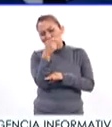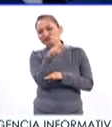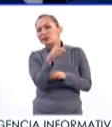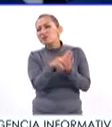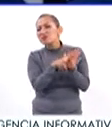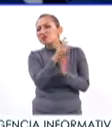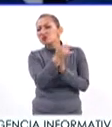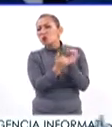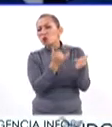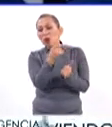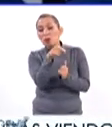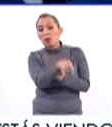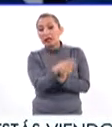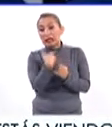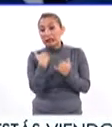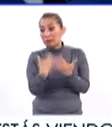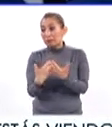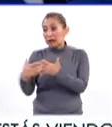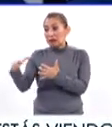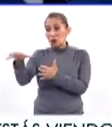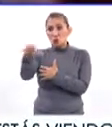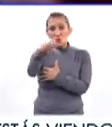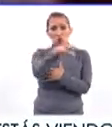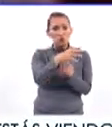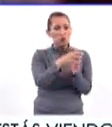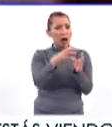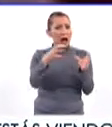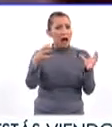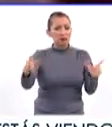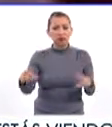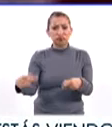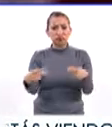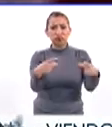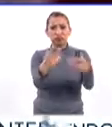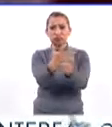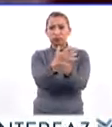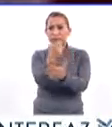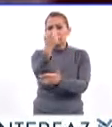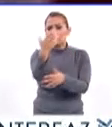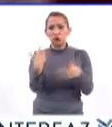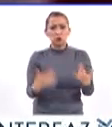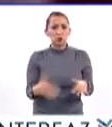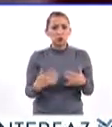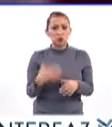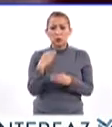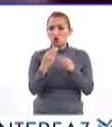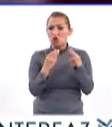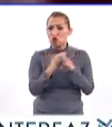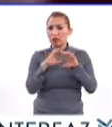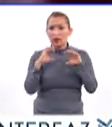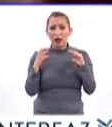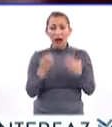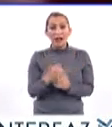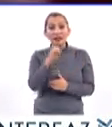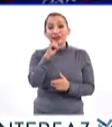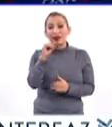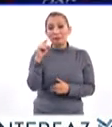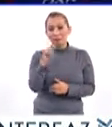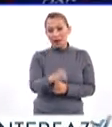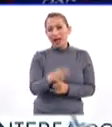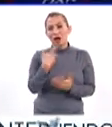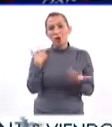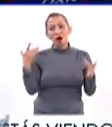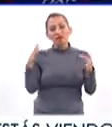porque es una de las industrias creativas que está generando mayor cantidad de Producto Interno Bruto y dividendos a escala global, y al mismo tiempo